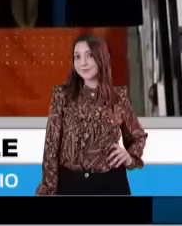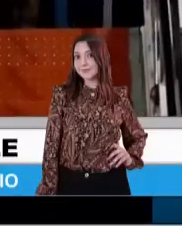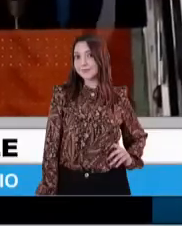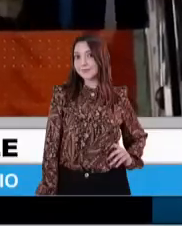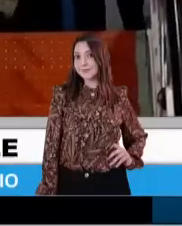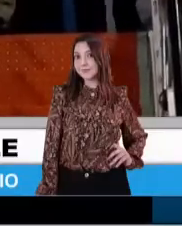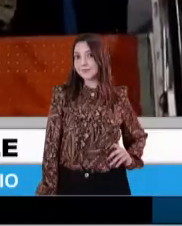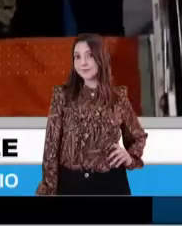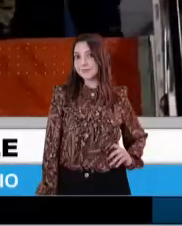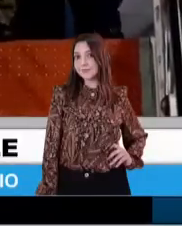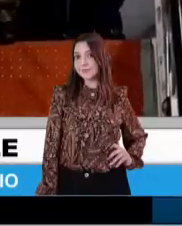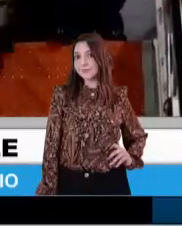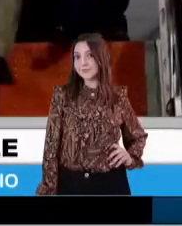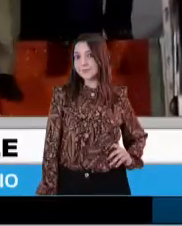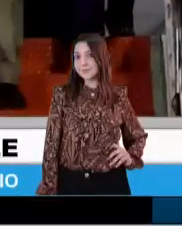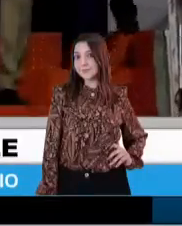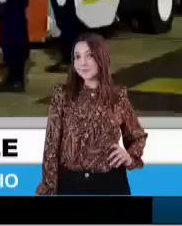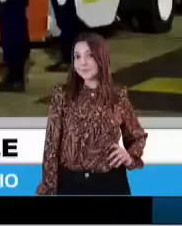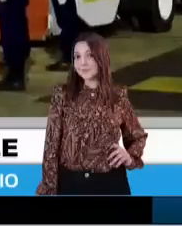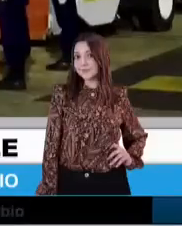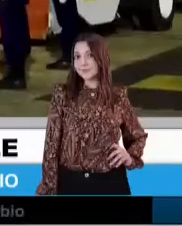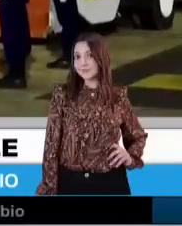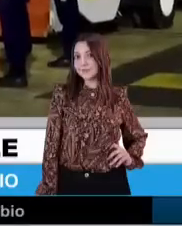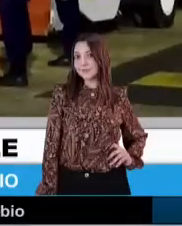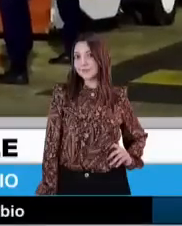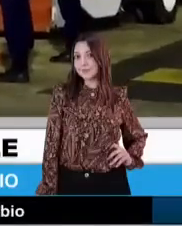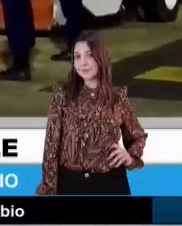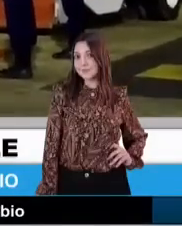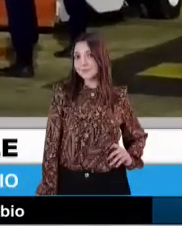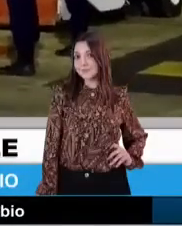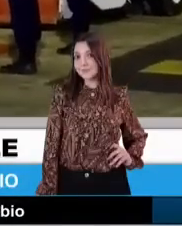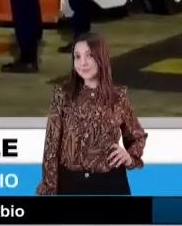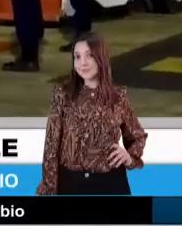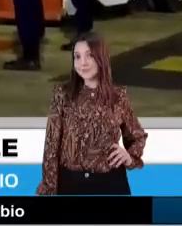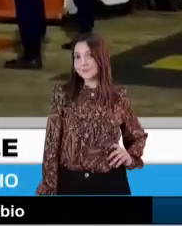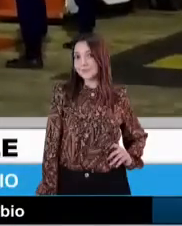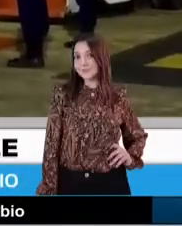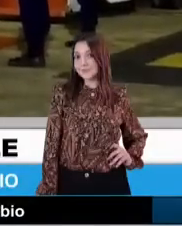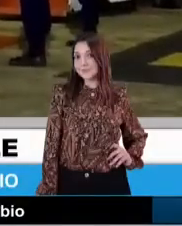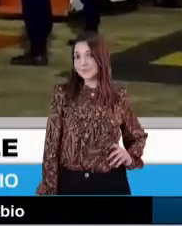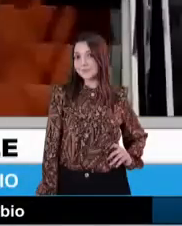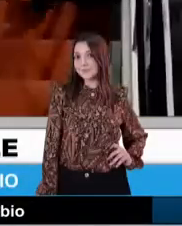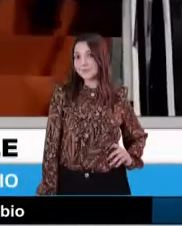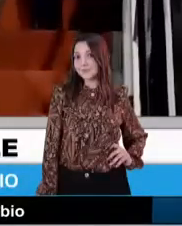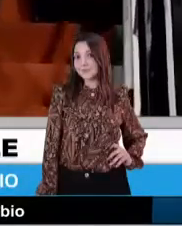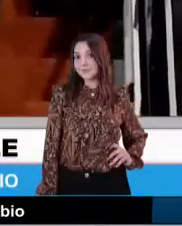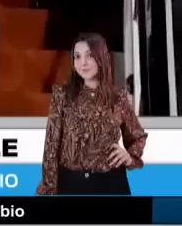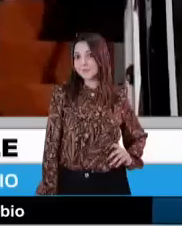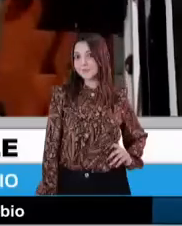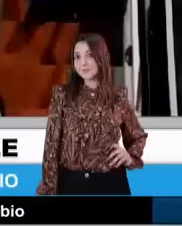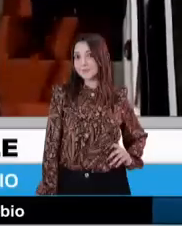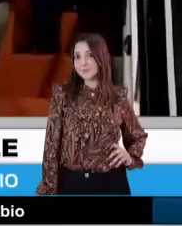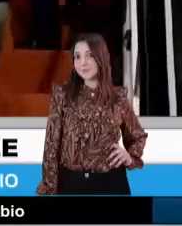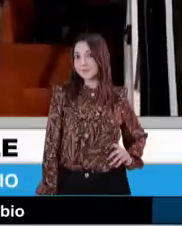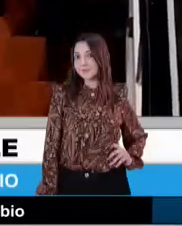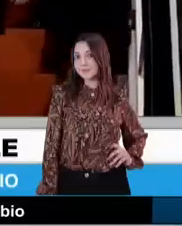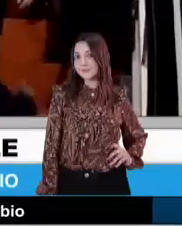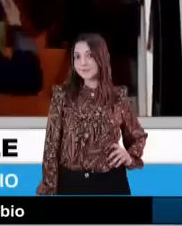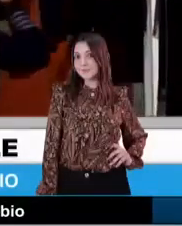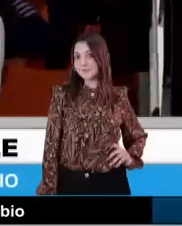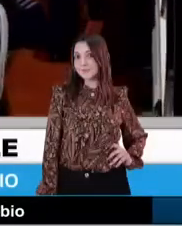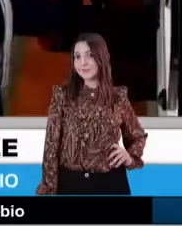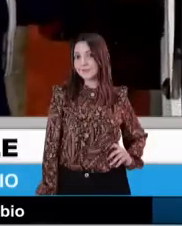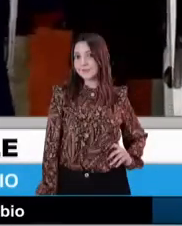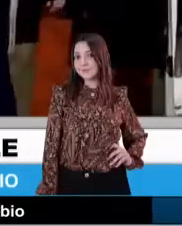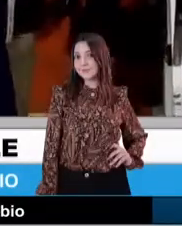también. Ese es el tema hoy día, ¿no es cierto? Efectivamente. ¿Cuál va a ser la señal que va a entregar el presidente Boric si es que, así como lo ha